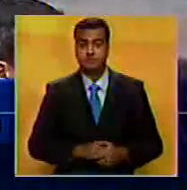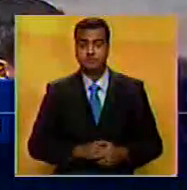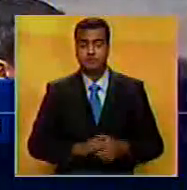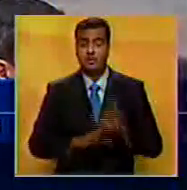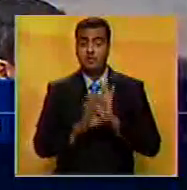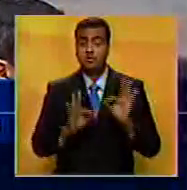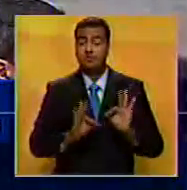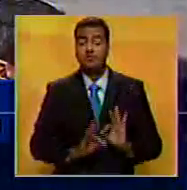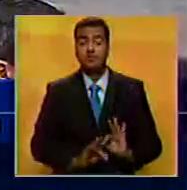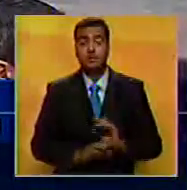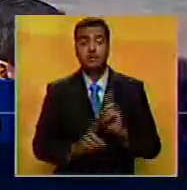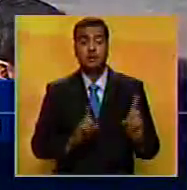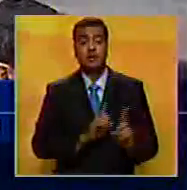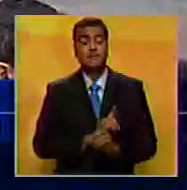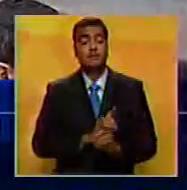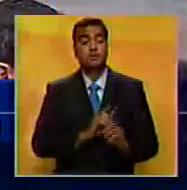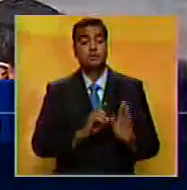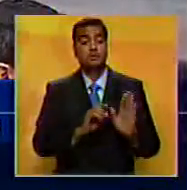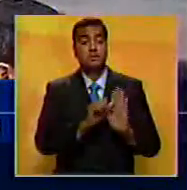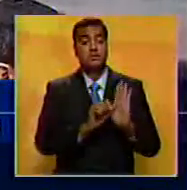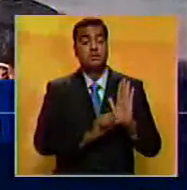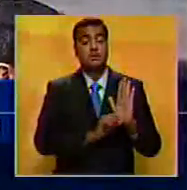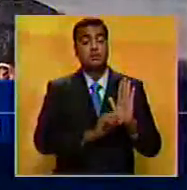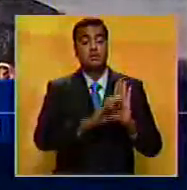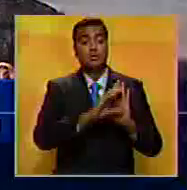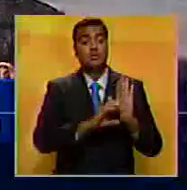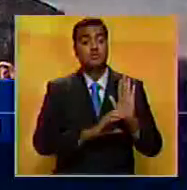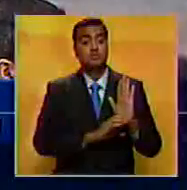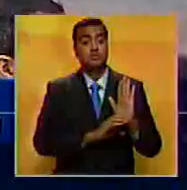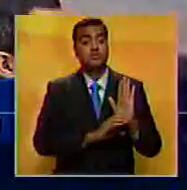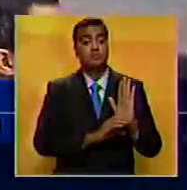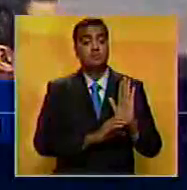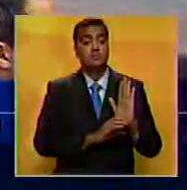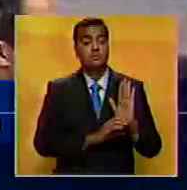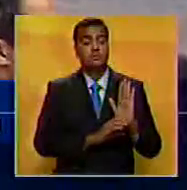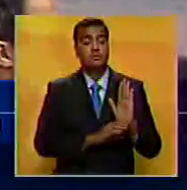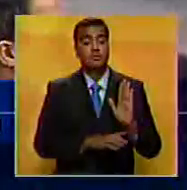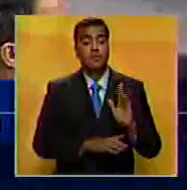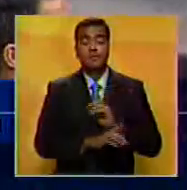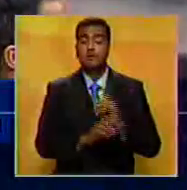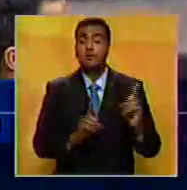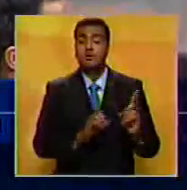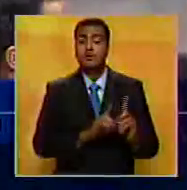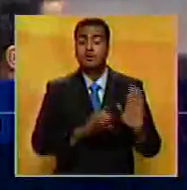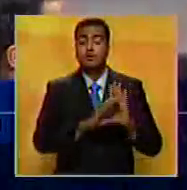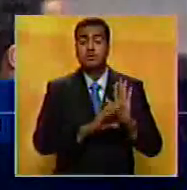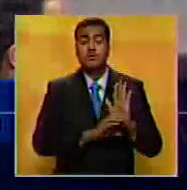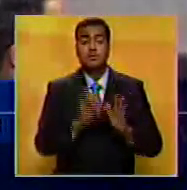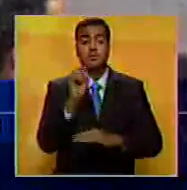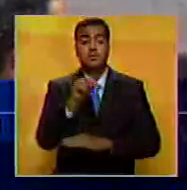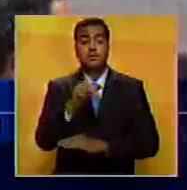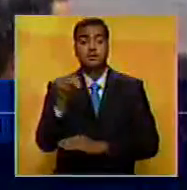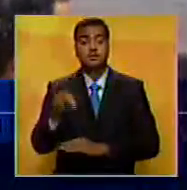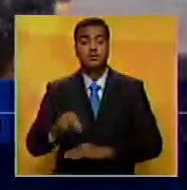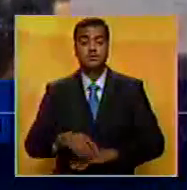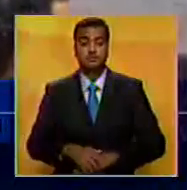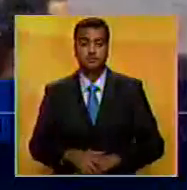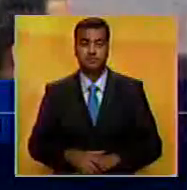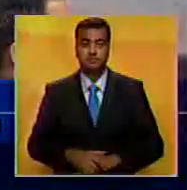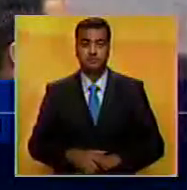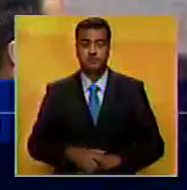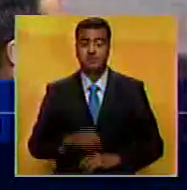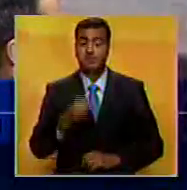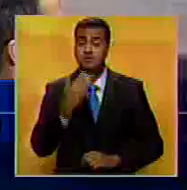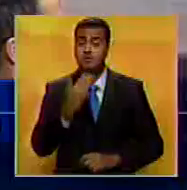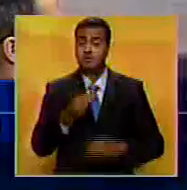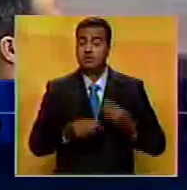forma de modificar el artículo 23 de la Constitución es por enmienda, es por reforma o es por una Asamblea Nacional Constituyente. Así que la